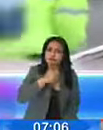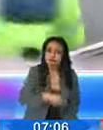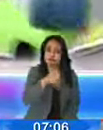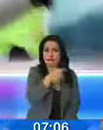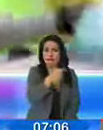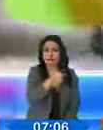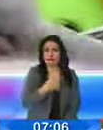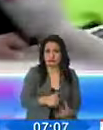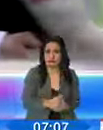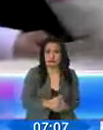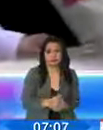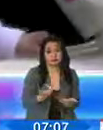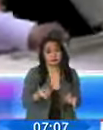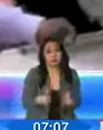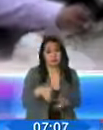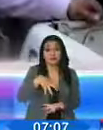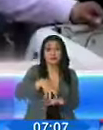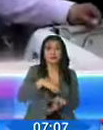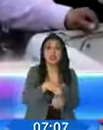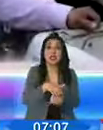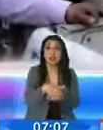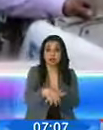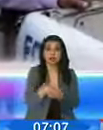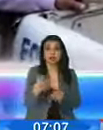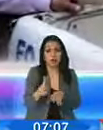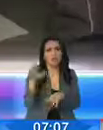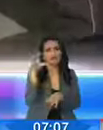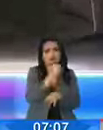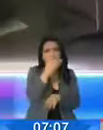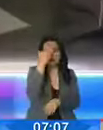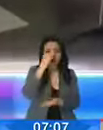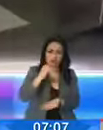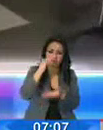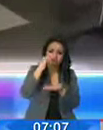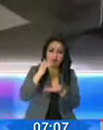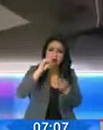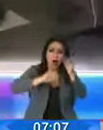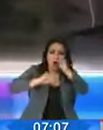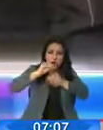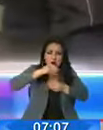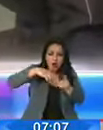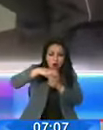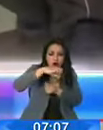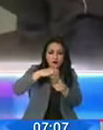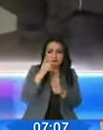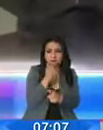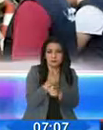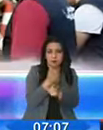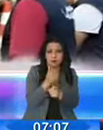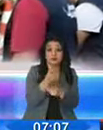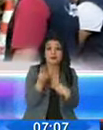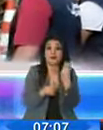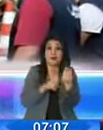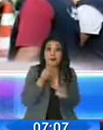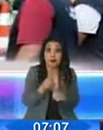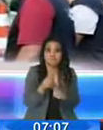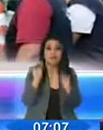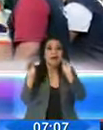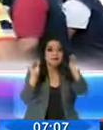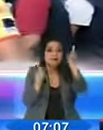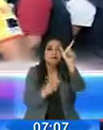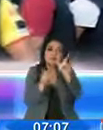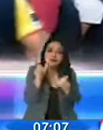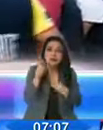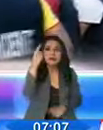ríos tienen antecedentes de lo que es el puro adulterado. Entonces, lo que estamos haciendo es tratando de concientizar a la gente que